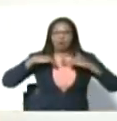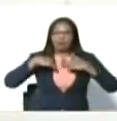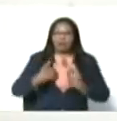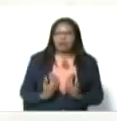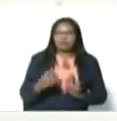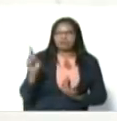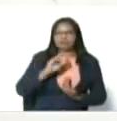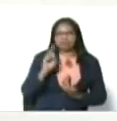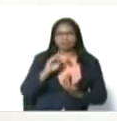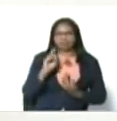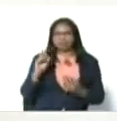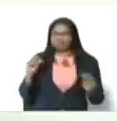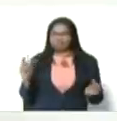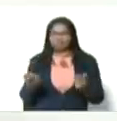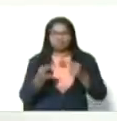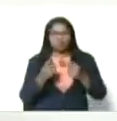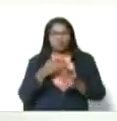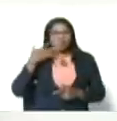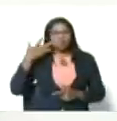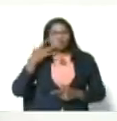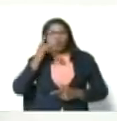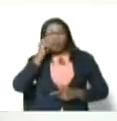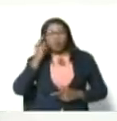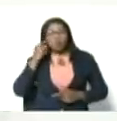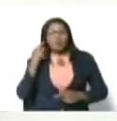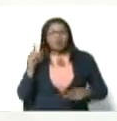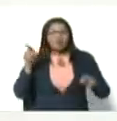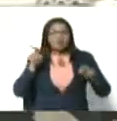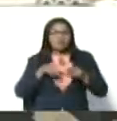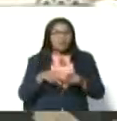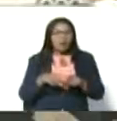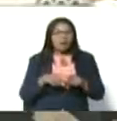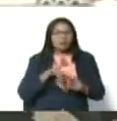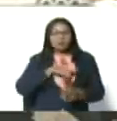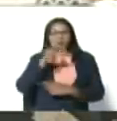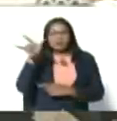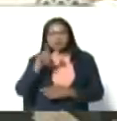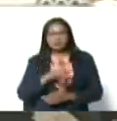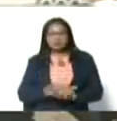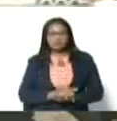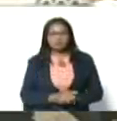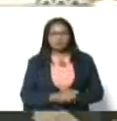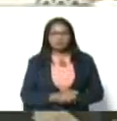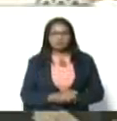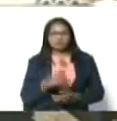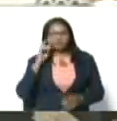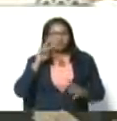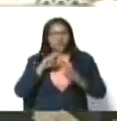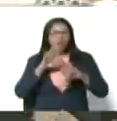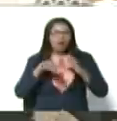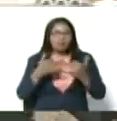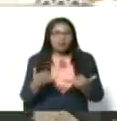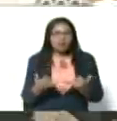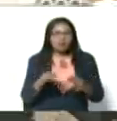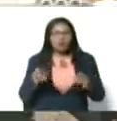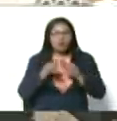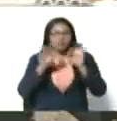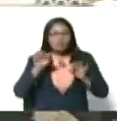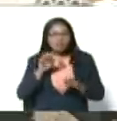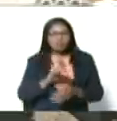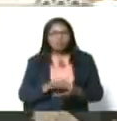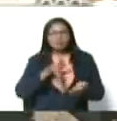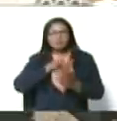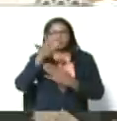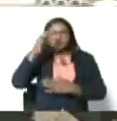cansa, orgullosos de nuestros hombres y mujeres de la aviación. Precisamente en el marco del bicentenario de nuestra aviación